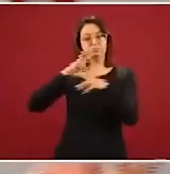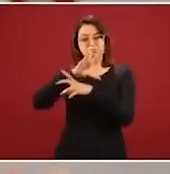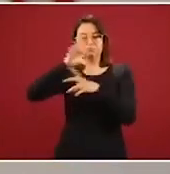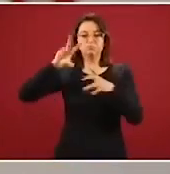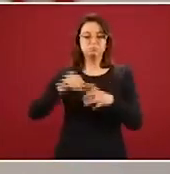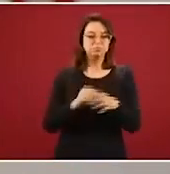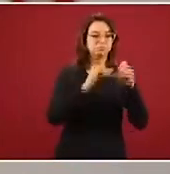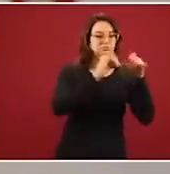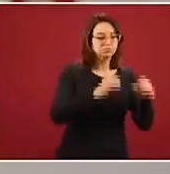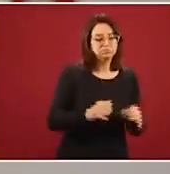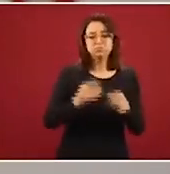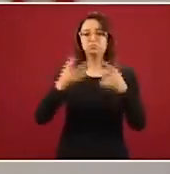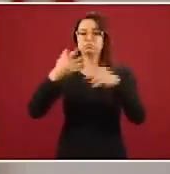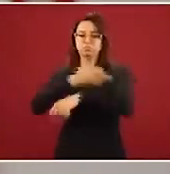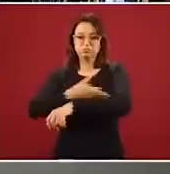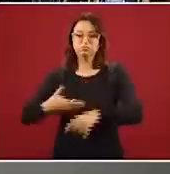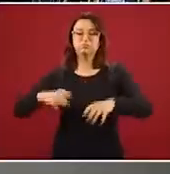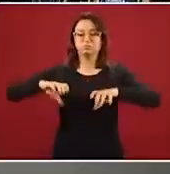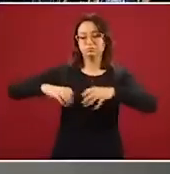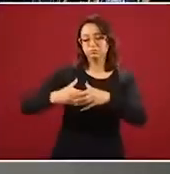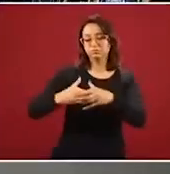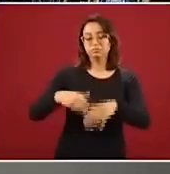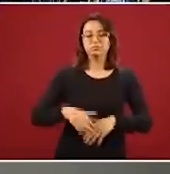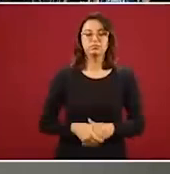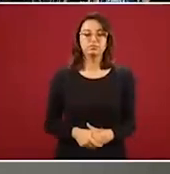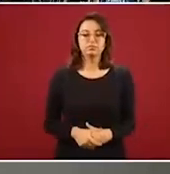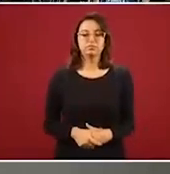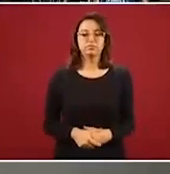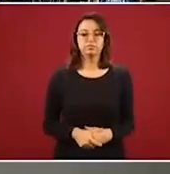familias, las comunidades.